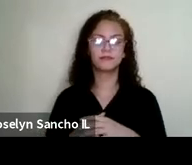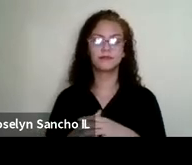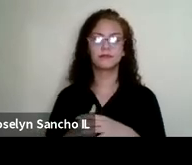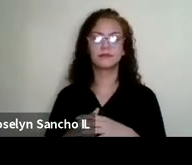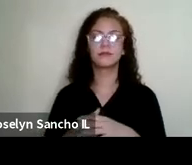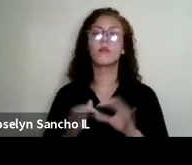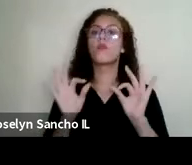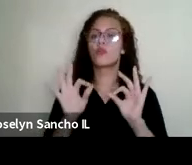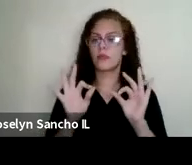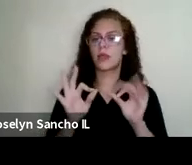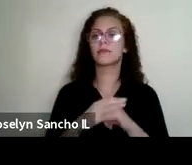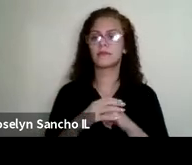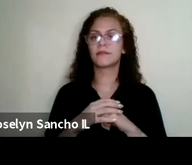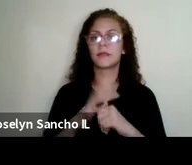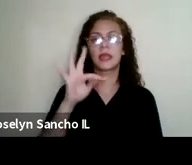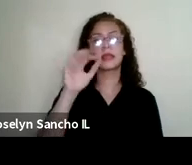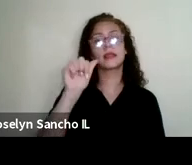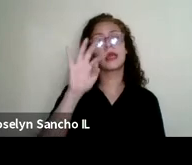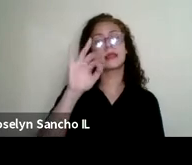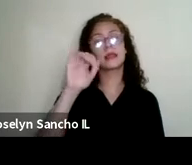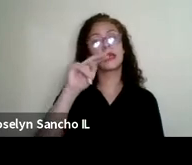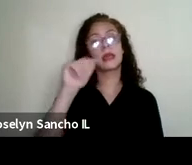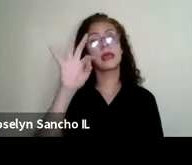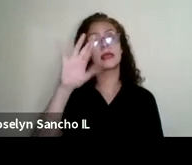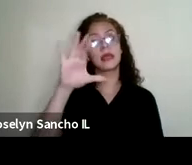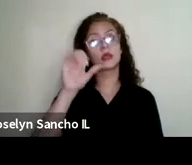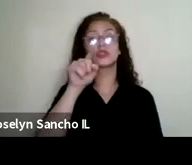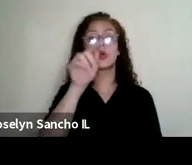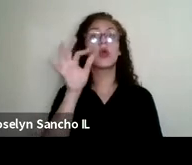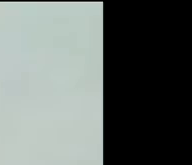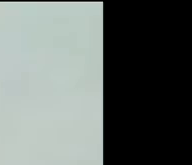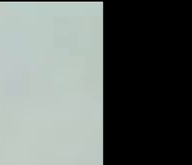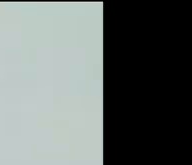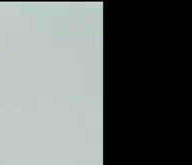Muy bien, Tatiana Trejos es una científica de un área